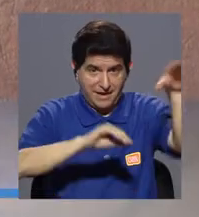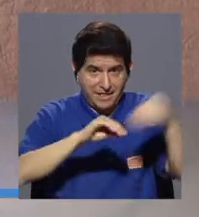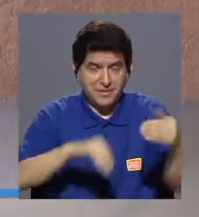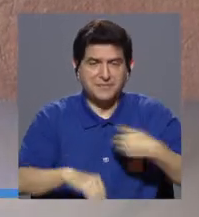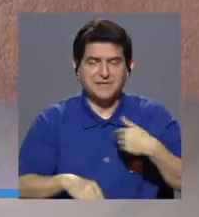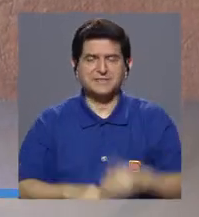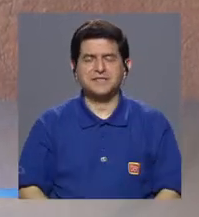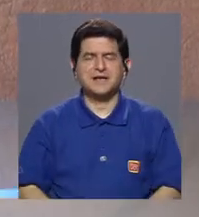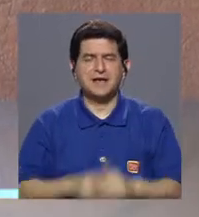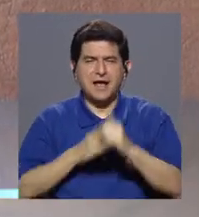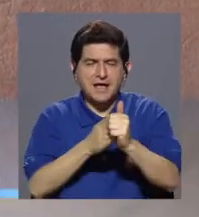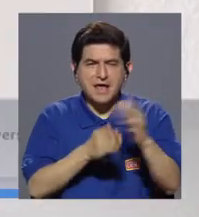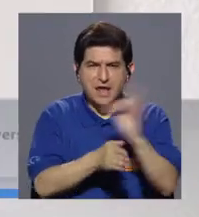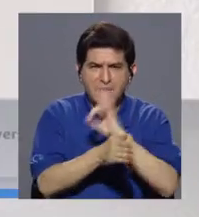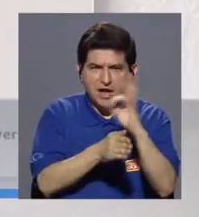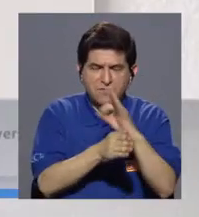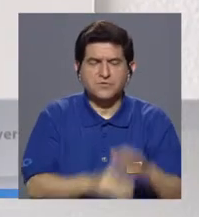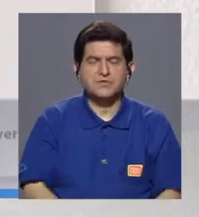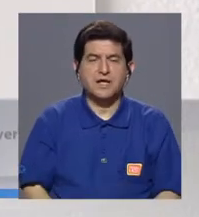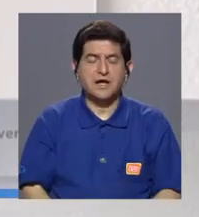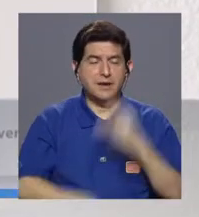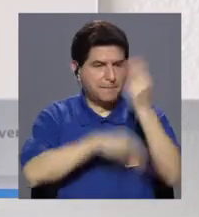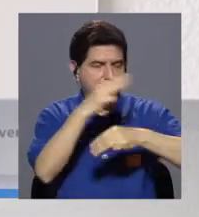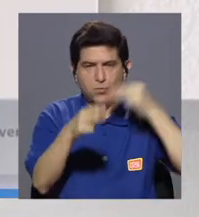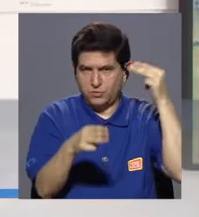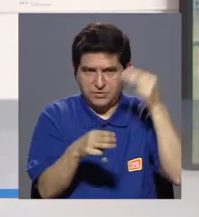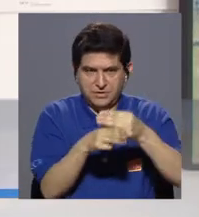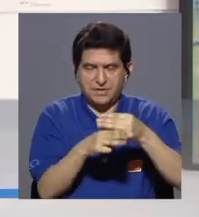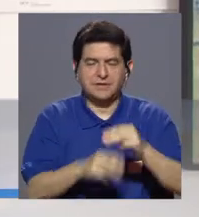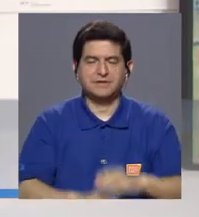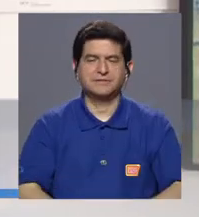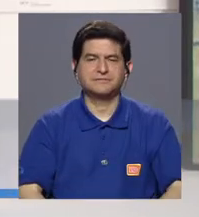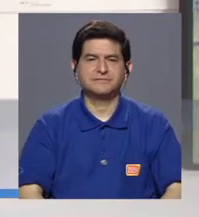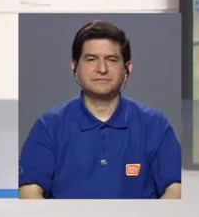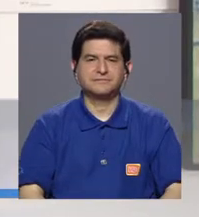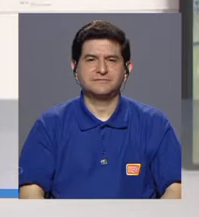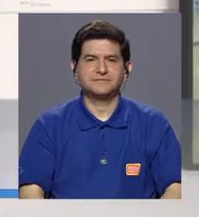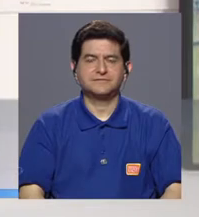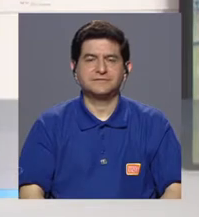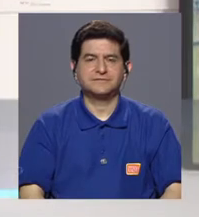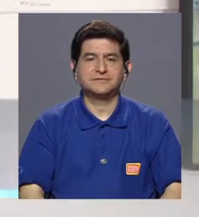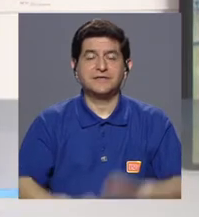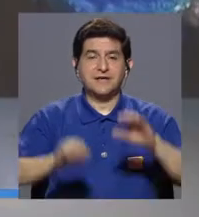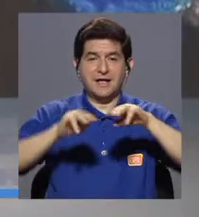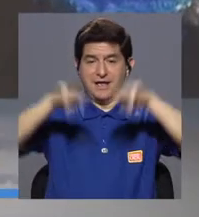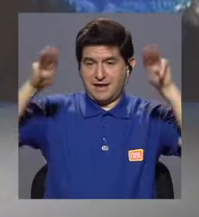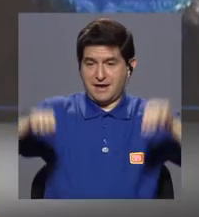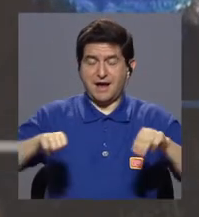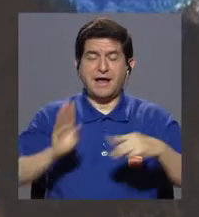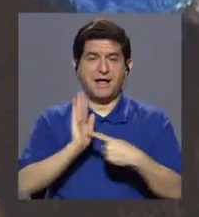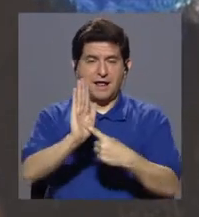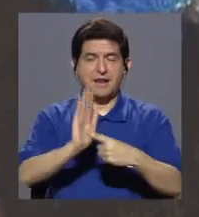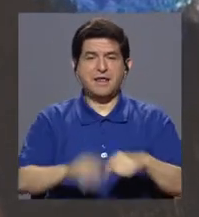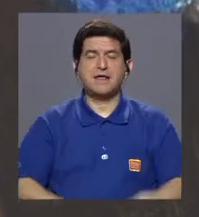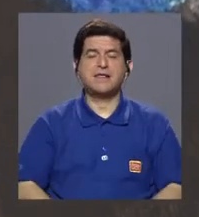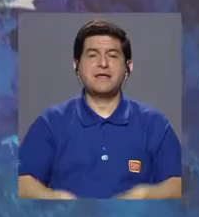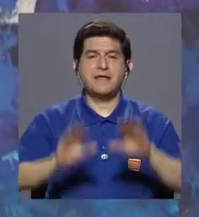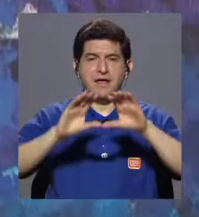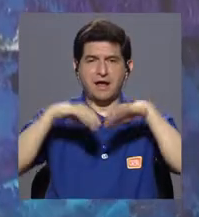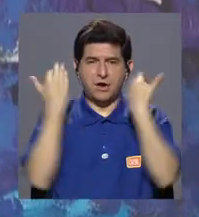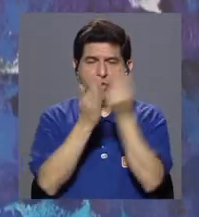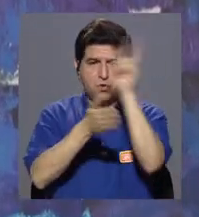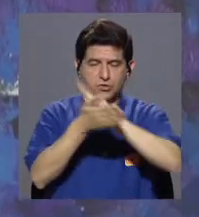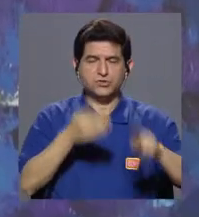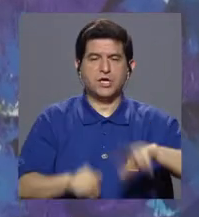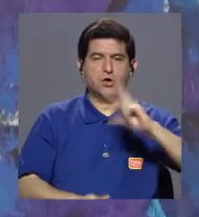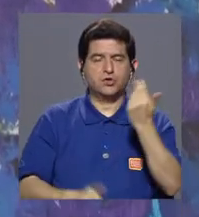Además, posee una guía de funcionamiento estandarizada mundialmente. La Galería del Consejo Universitario está ubicada en el lobby del